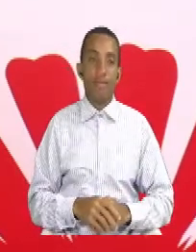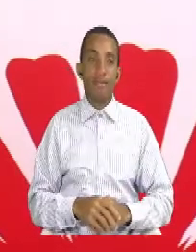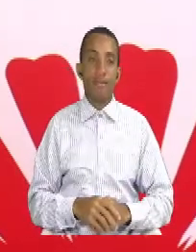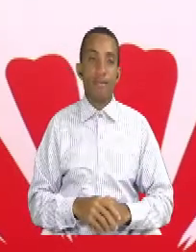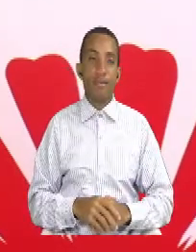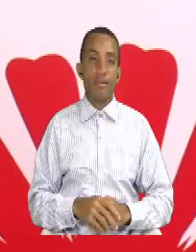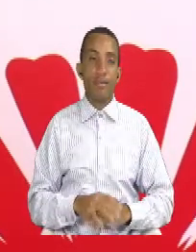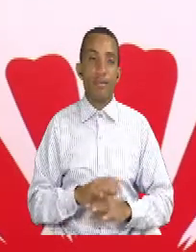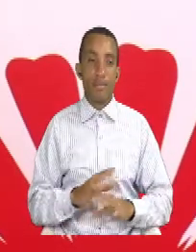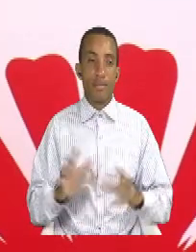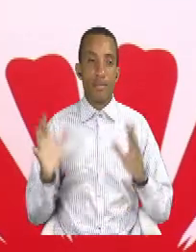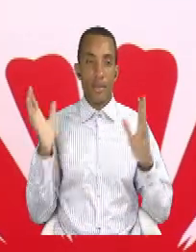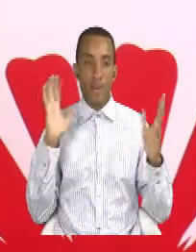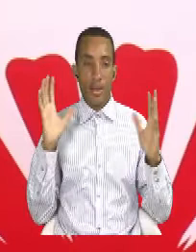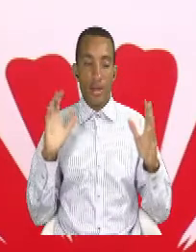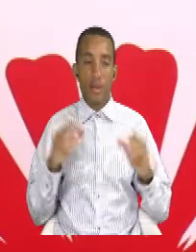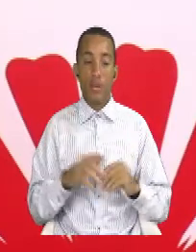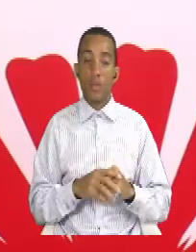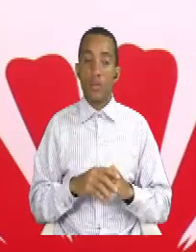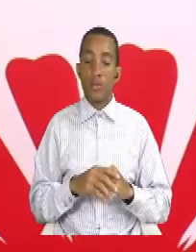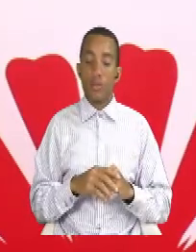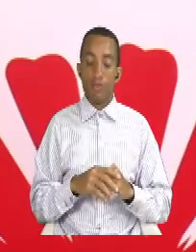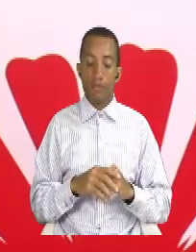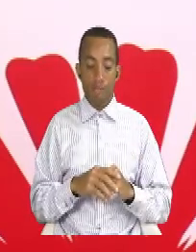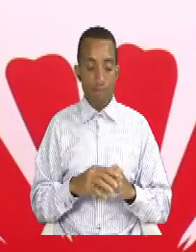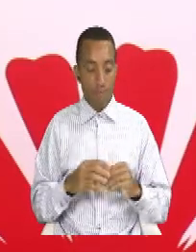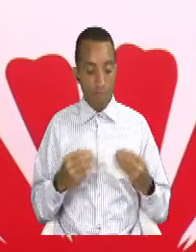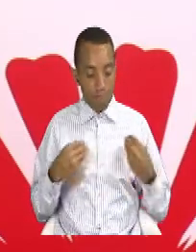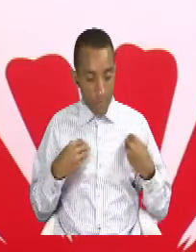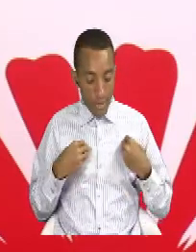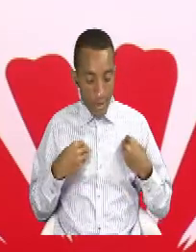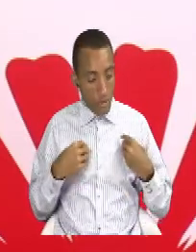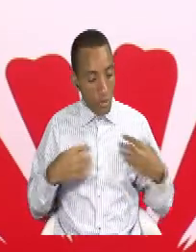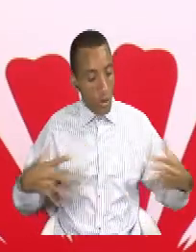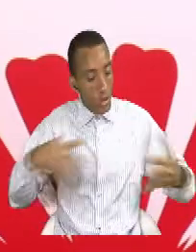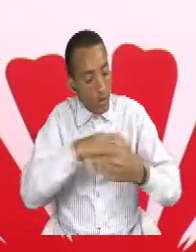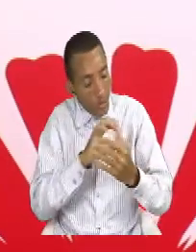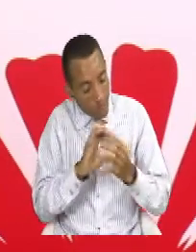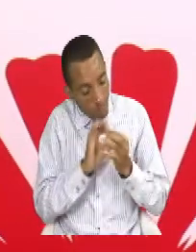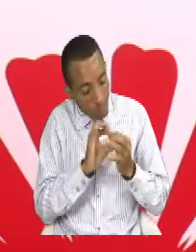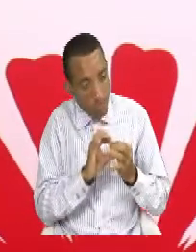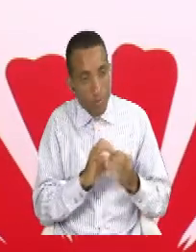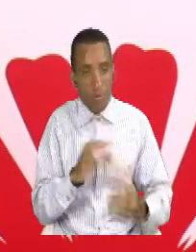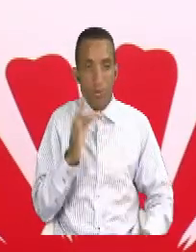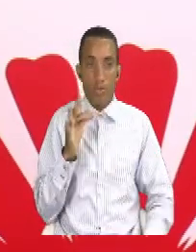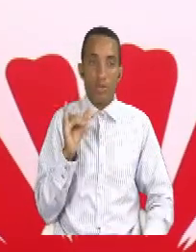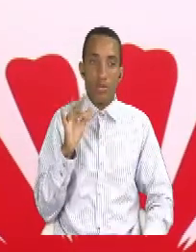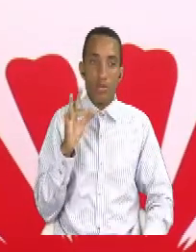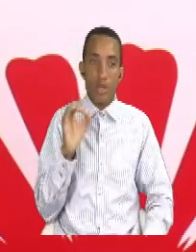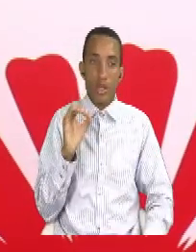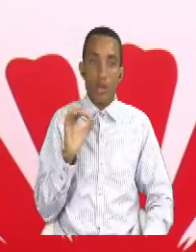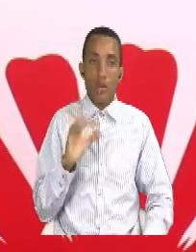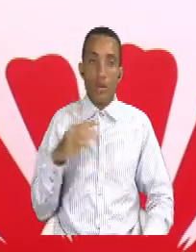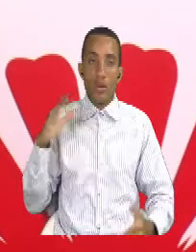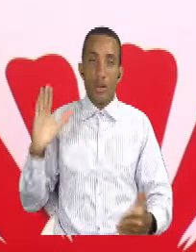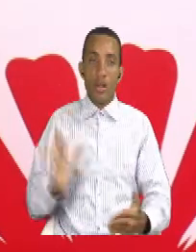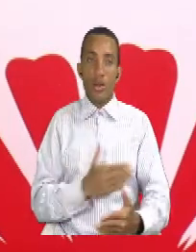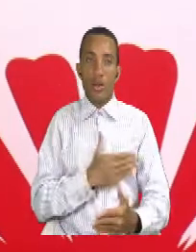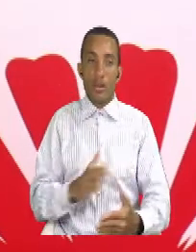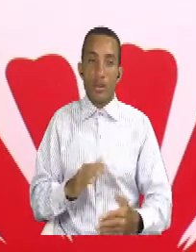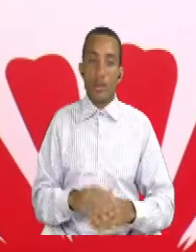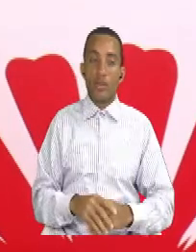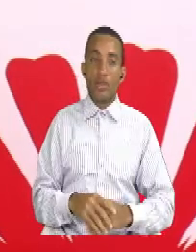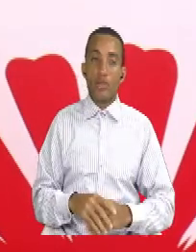hablando acerca de la campaña de Abrazar la Vida, mientras hay vida hay esperanza, Tito nos va a interpretar una canción que es